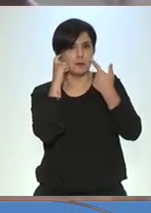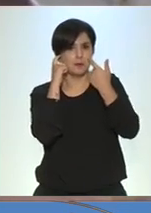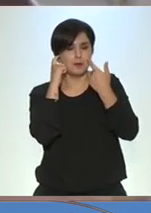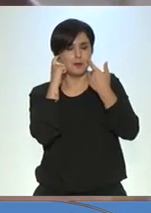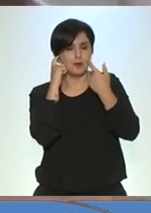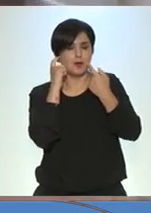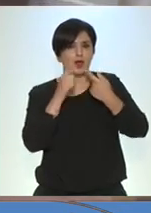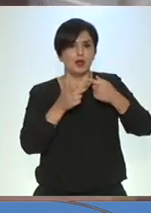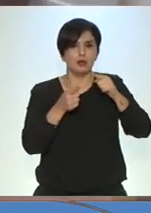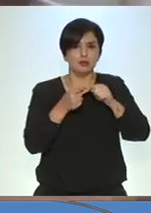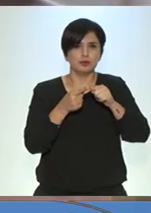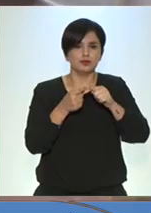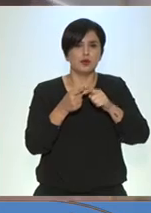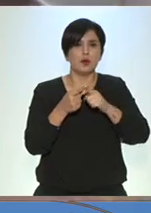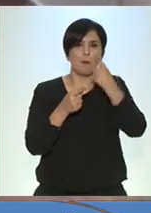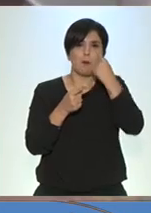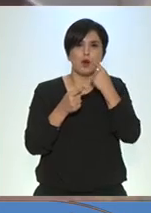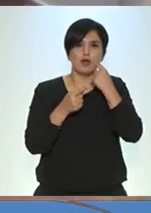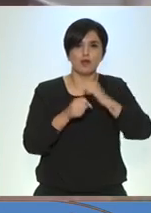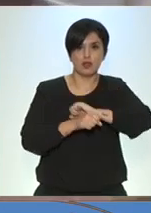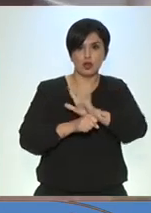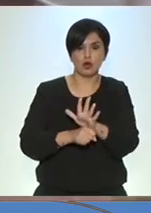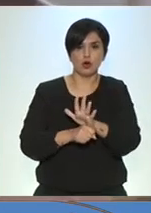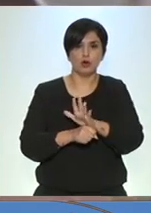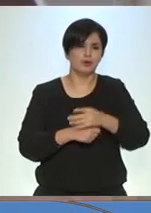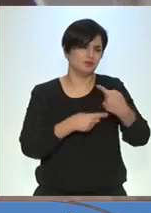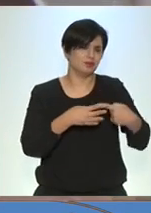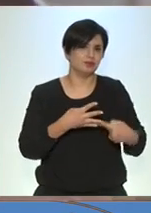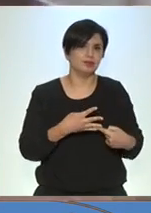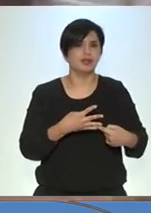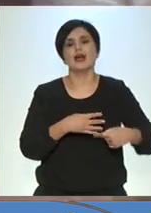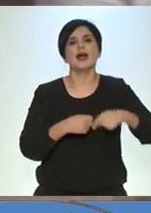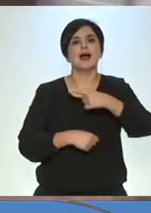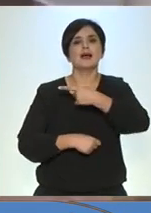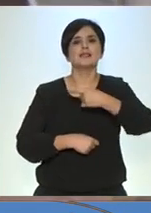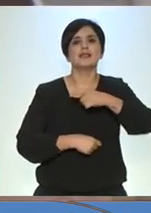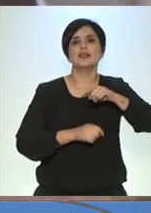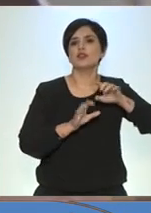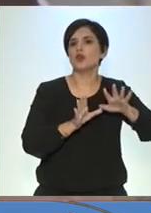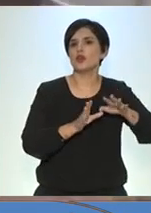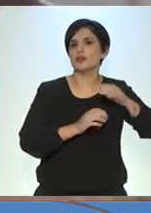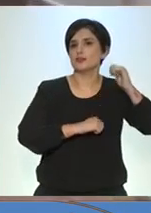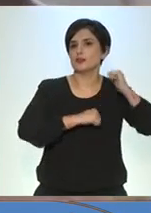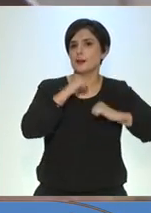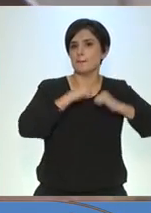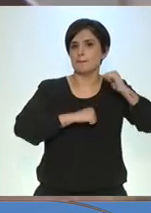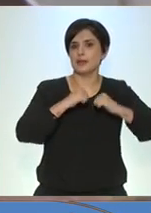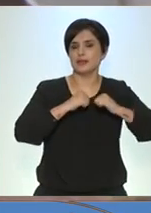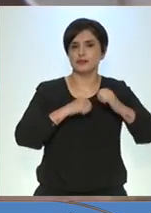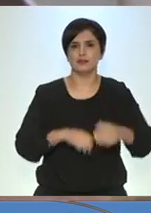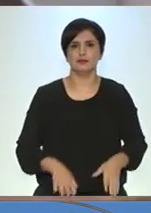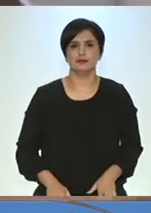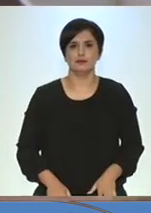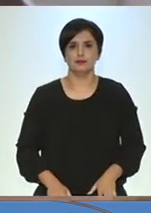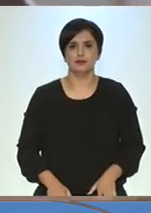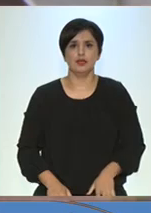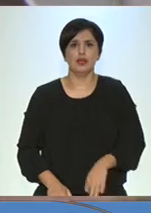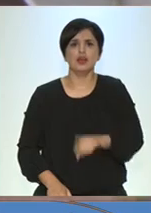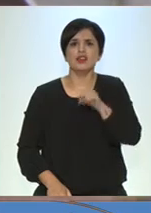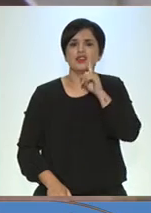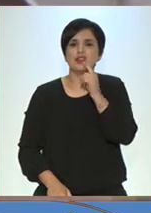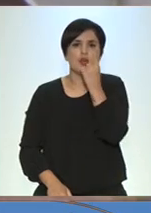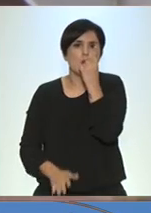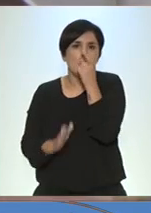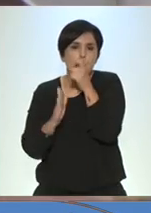otros elementos, a 110 empresas que se habían constituido a menos de un mes de recibir las órdenes de compra. En